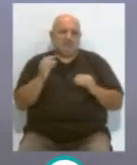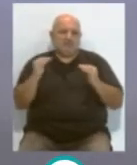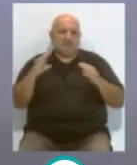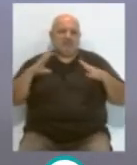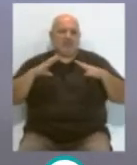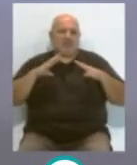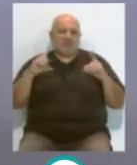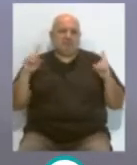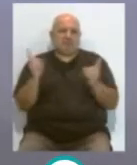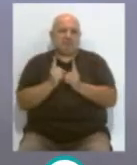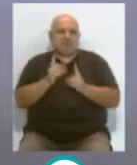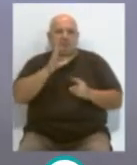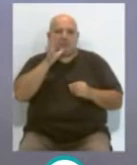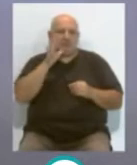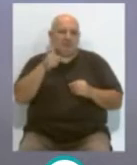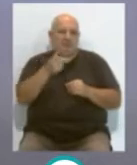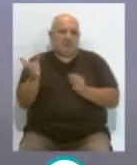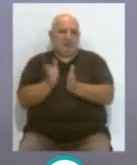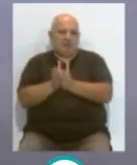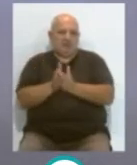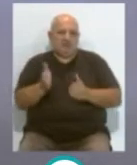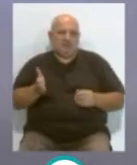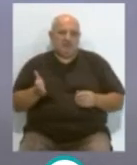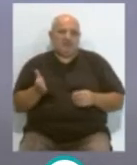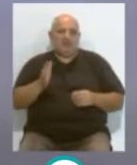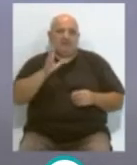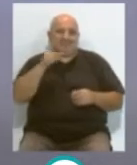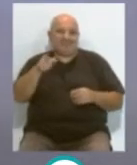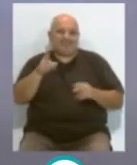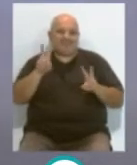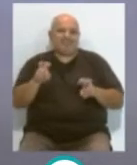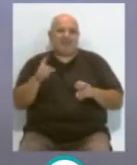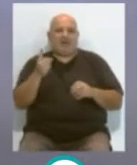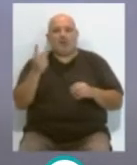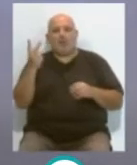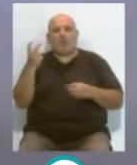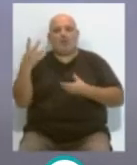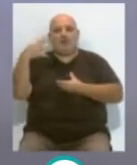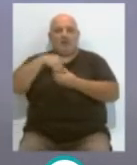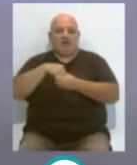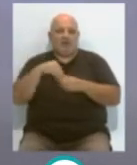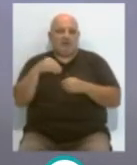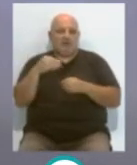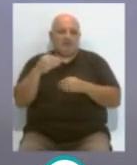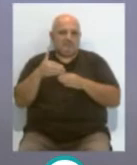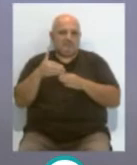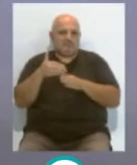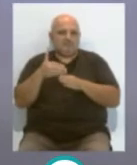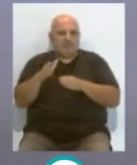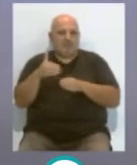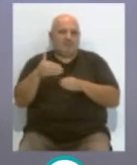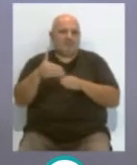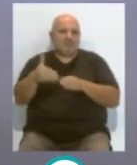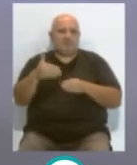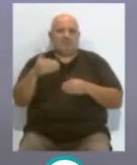de vacaciones más corta que el resto de los compañeros que han venido, como el caso de todavía las dos incorporaciones que resta por presentar